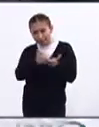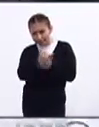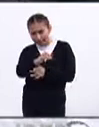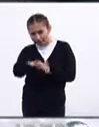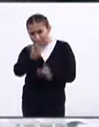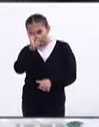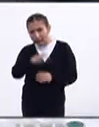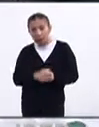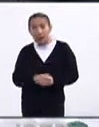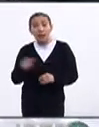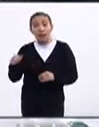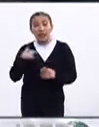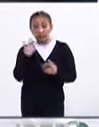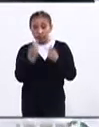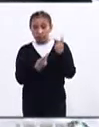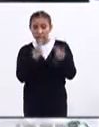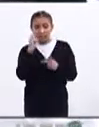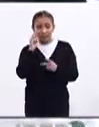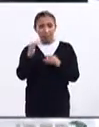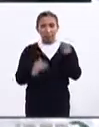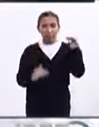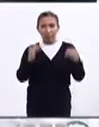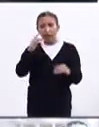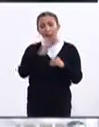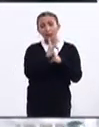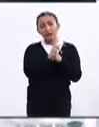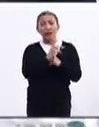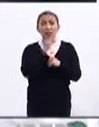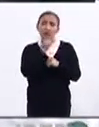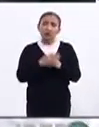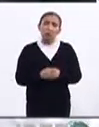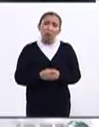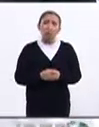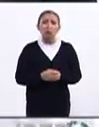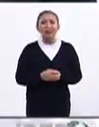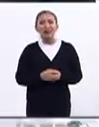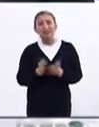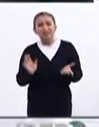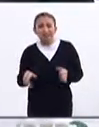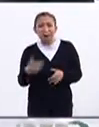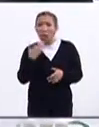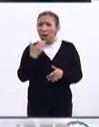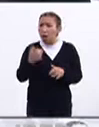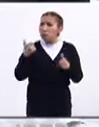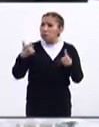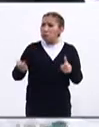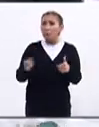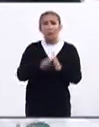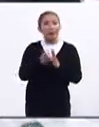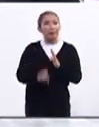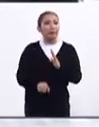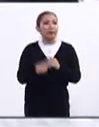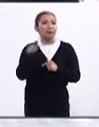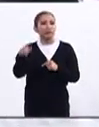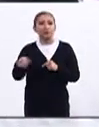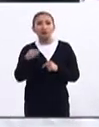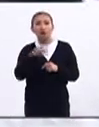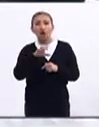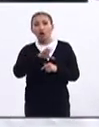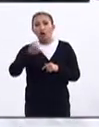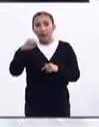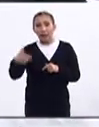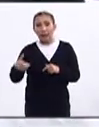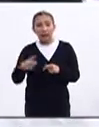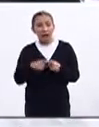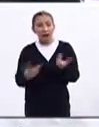democracia, ¿no? Y vemos que las mediciones son muy desiguales. Hay países que están, o sociedades que están muy satisfechas, como por ejemplo la